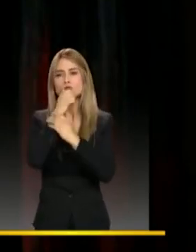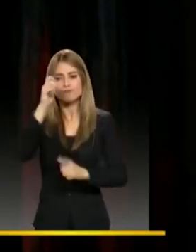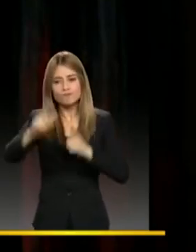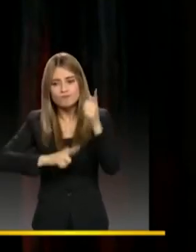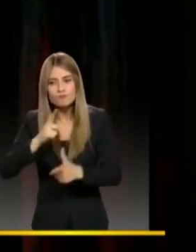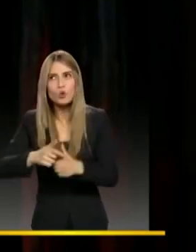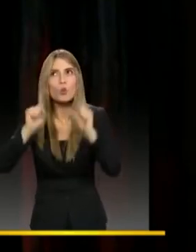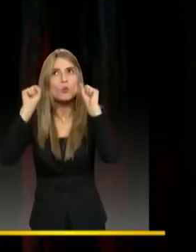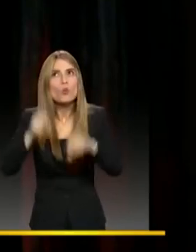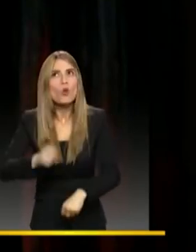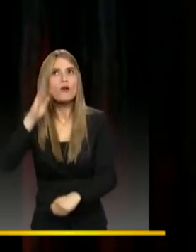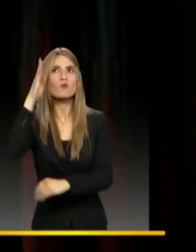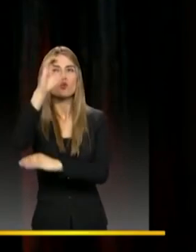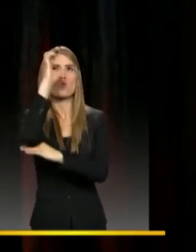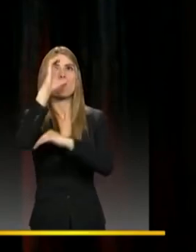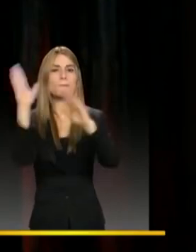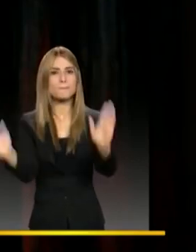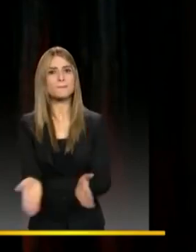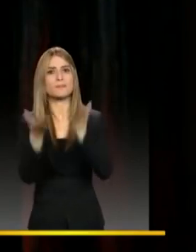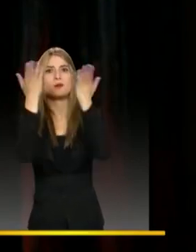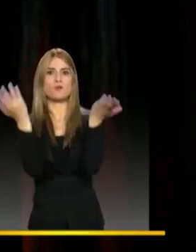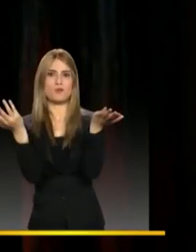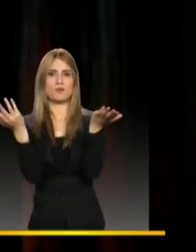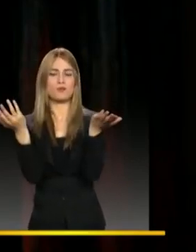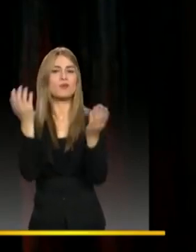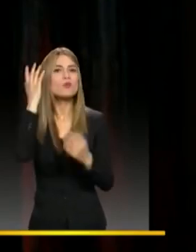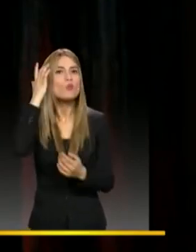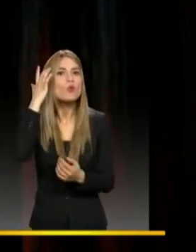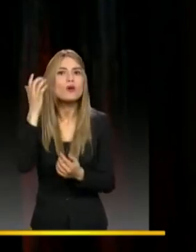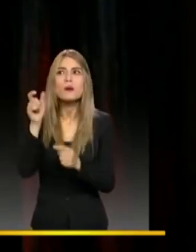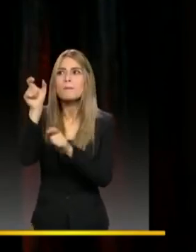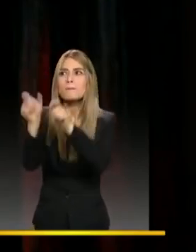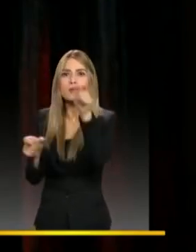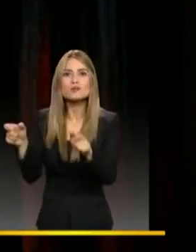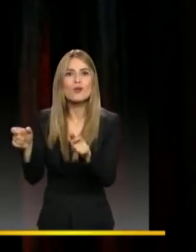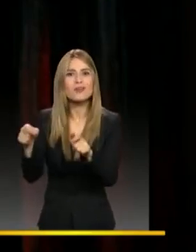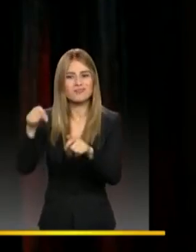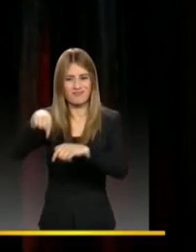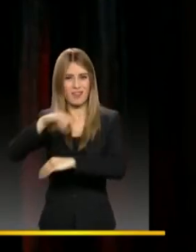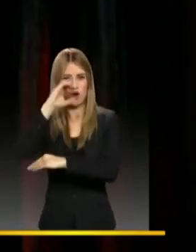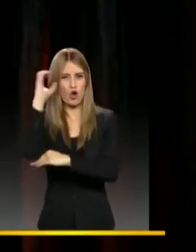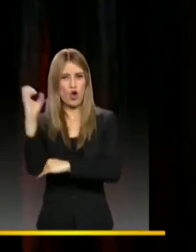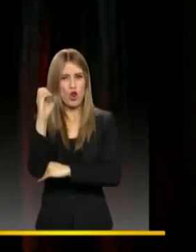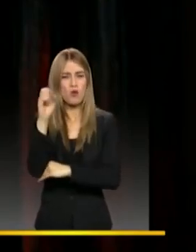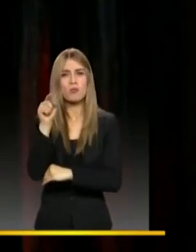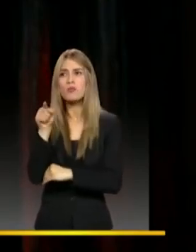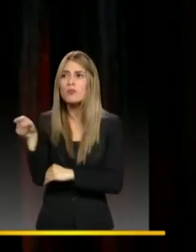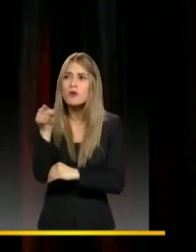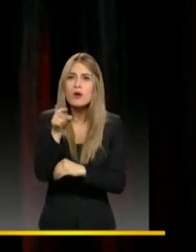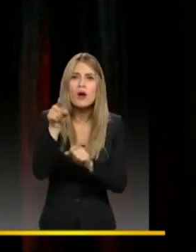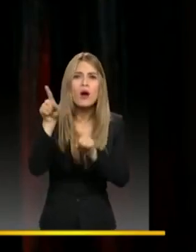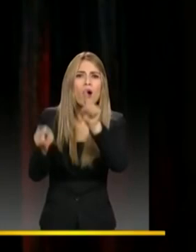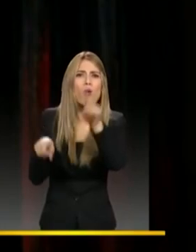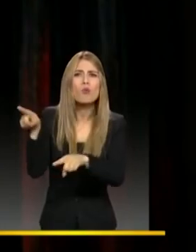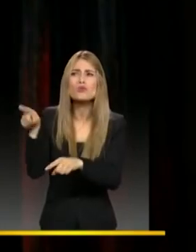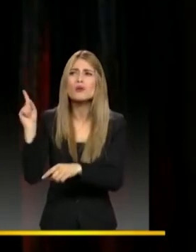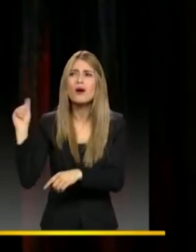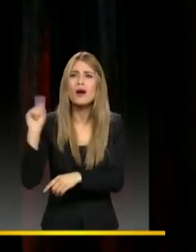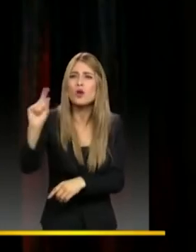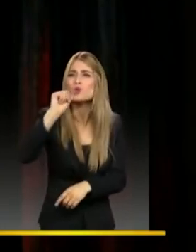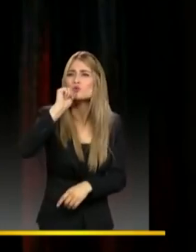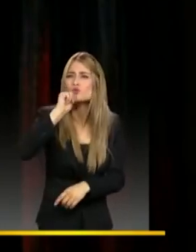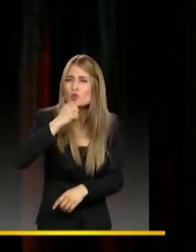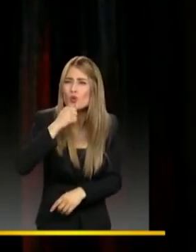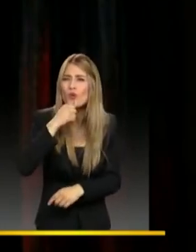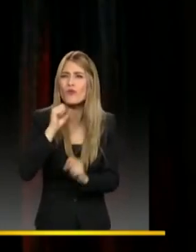en especial para tantos compatriotas que durante muchos años solo vivieron el miedo y la